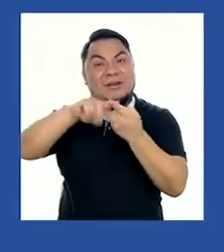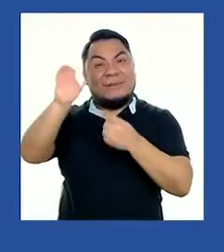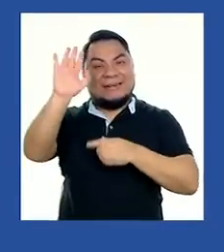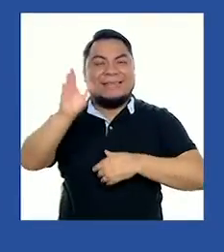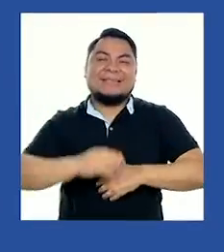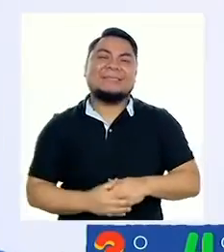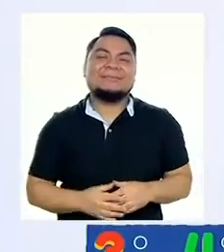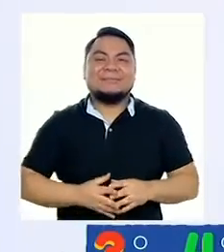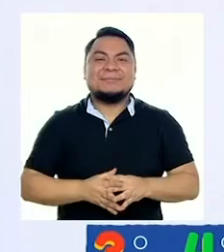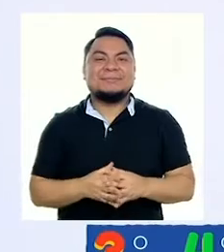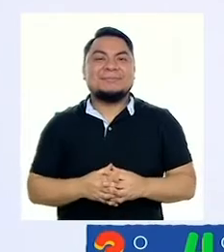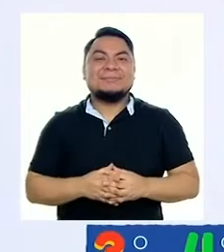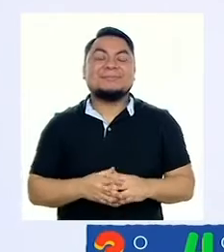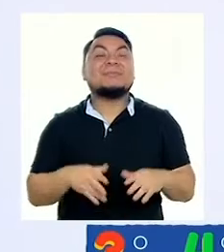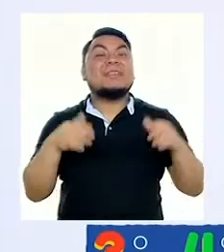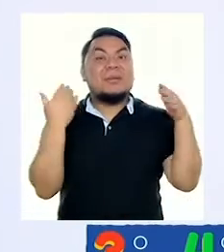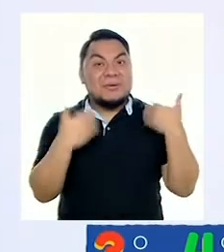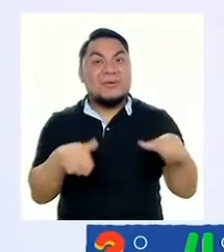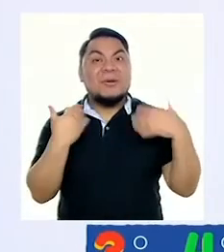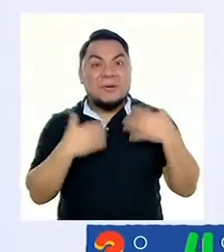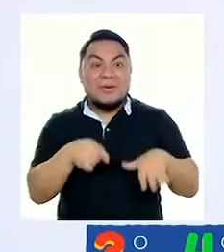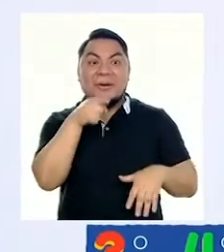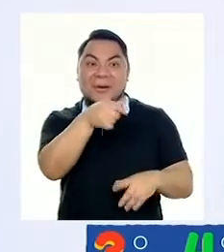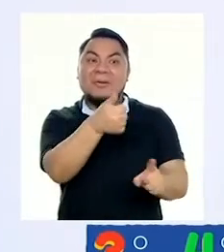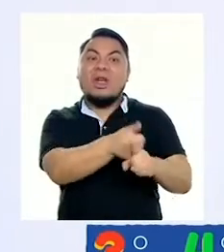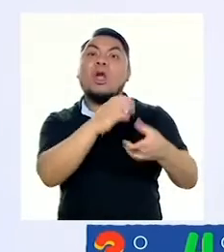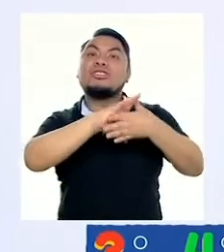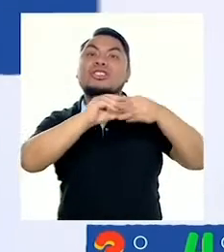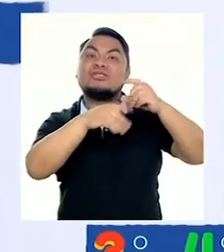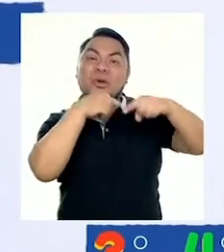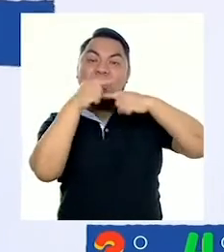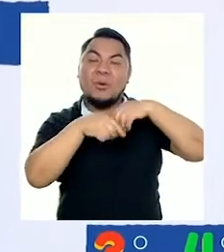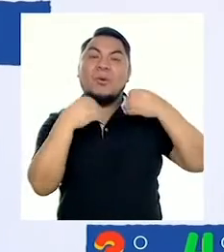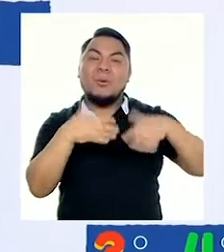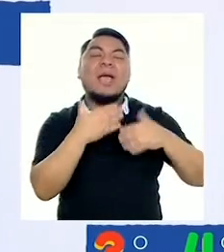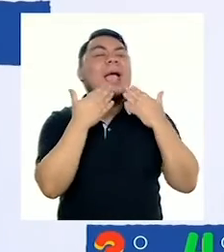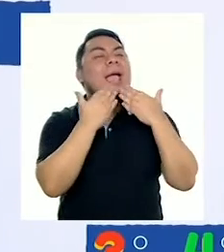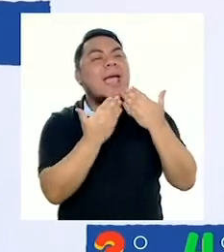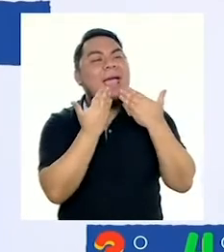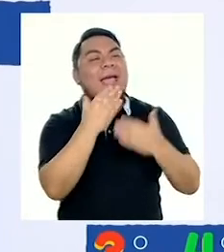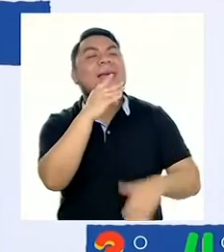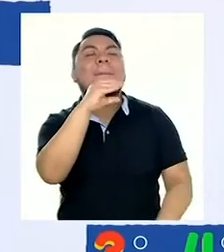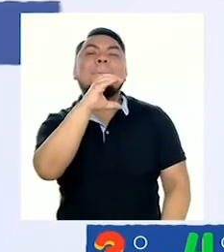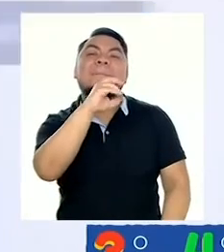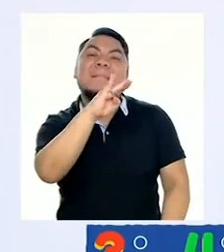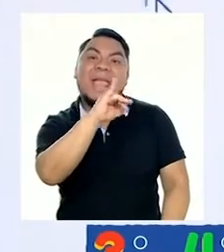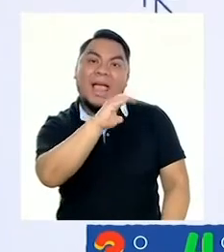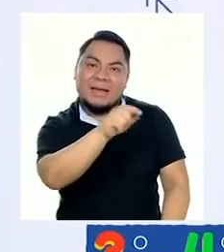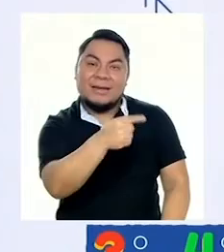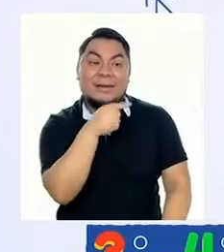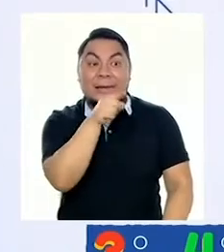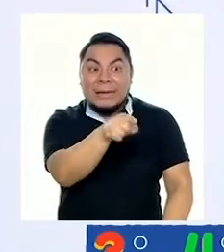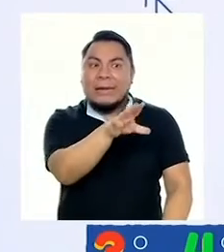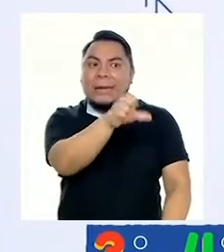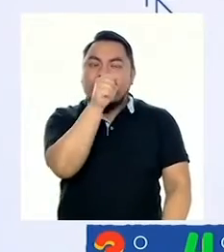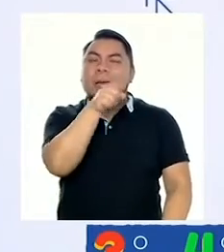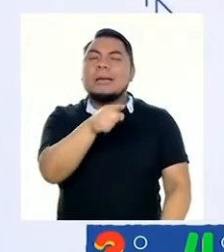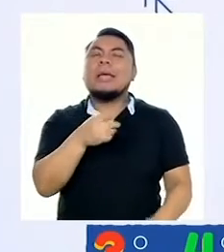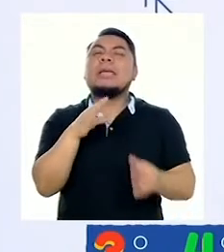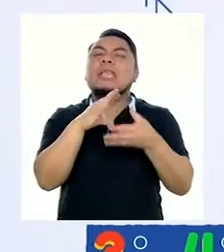pronto! ¡Wow! ¡Qué gran autobiografía! Muchas gracias, Bianca. Como hemos visto, Bianca identificó